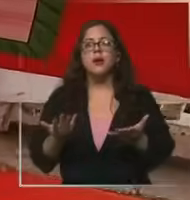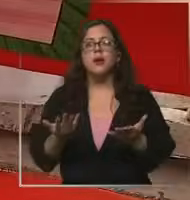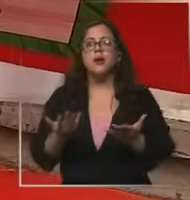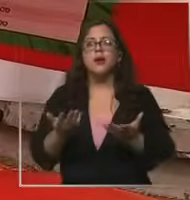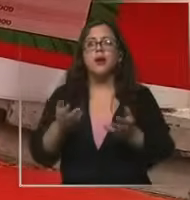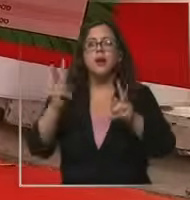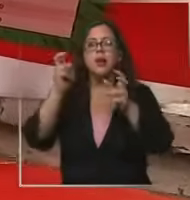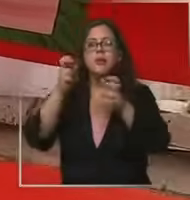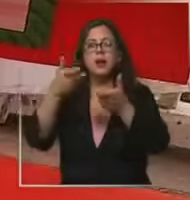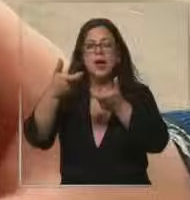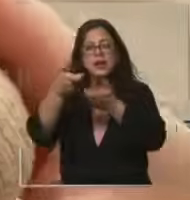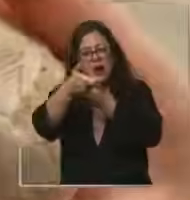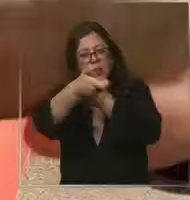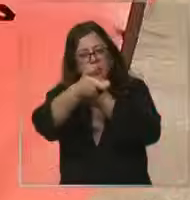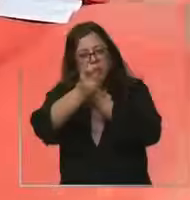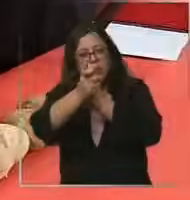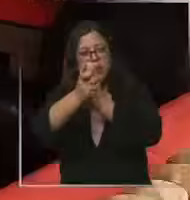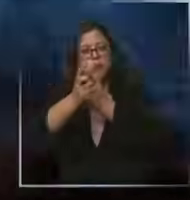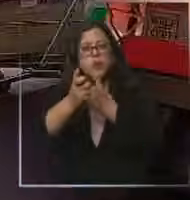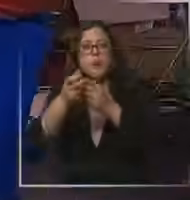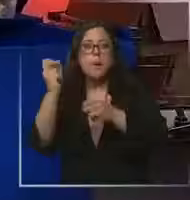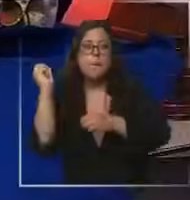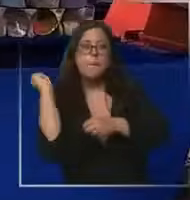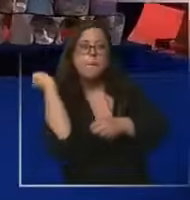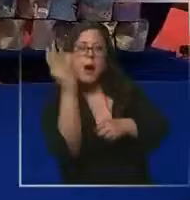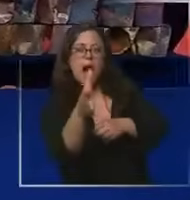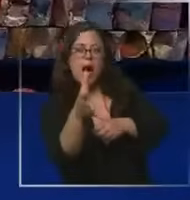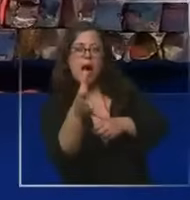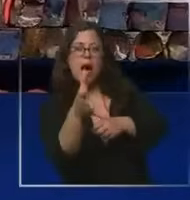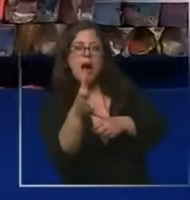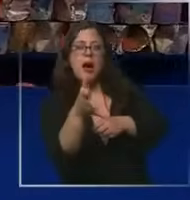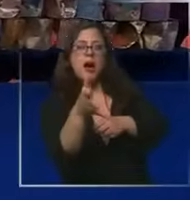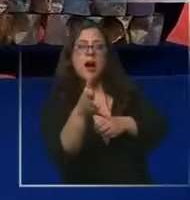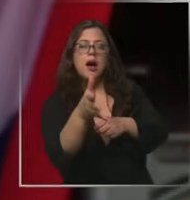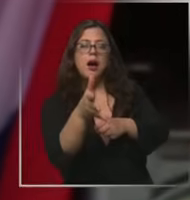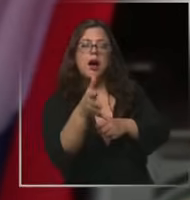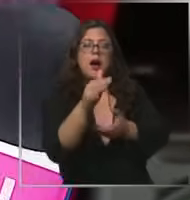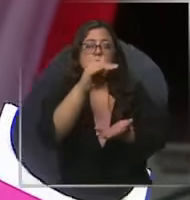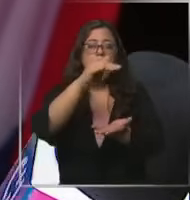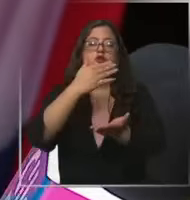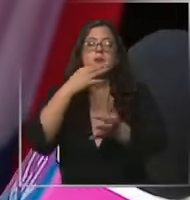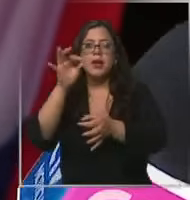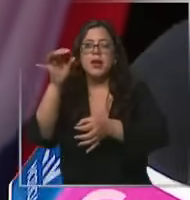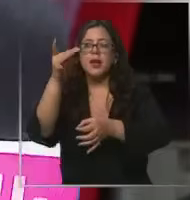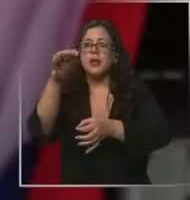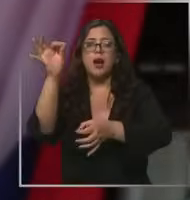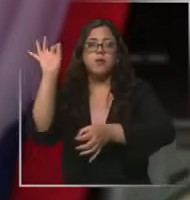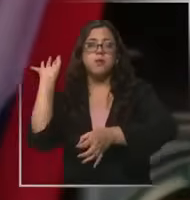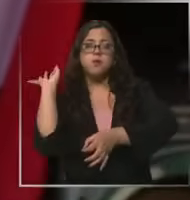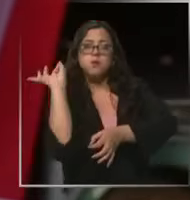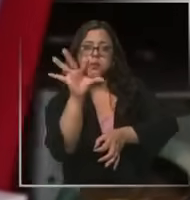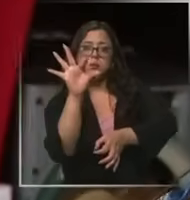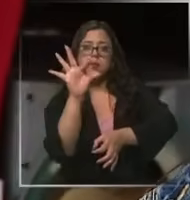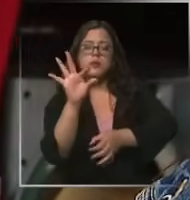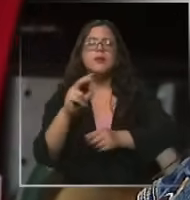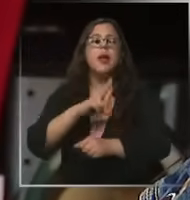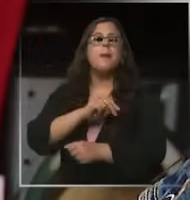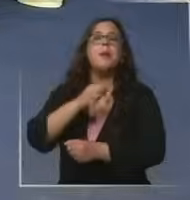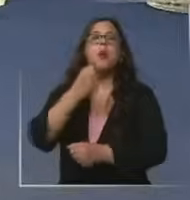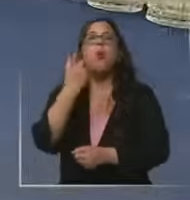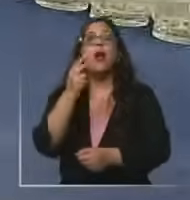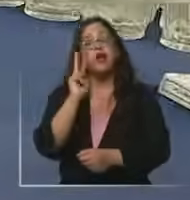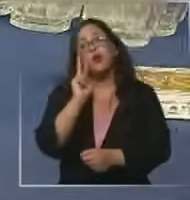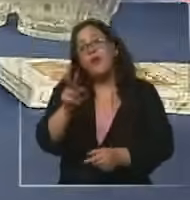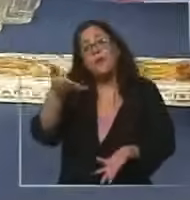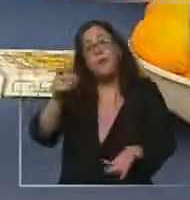al blanco, bote los tarros, pimbazo y los dardos. ¿Qué premios hay, por ejemplo? Mire, para lo grande usted ve,